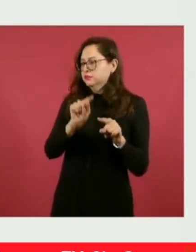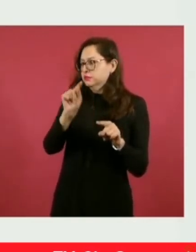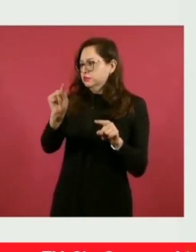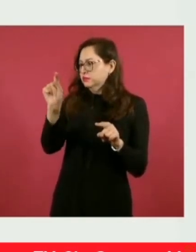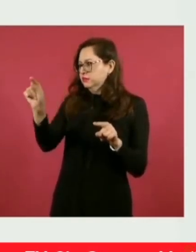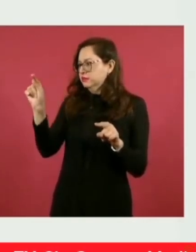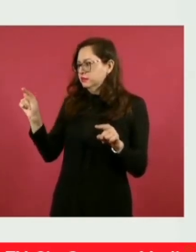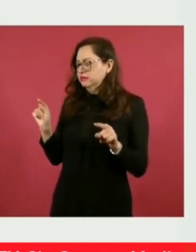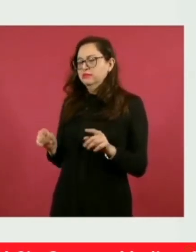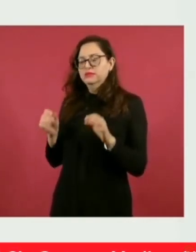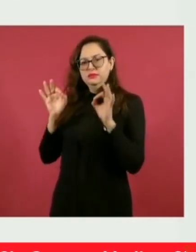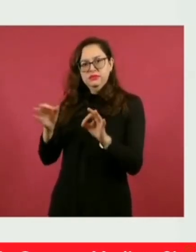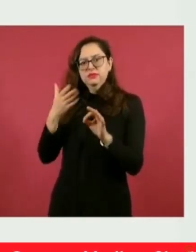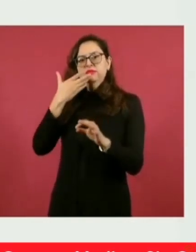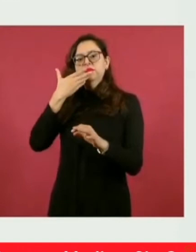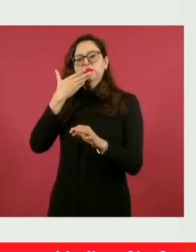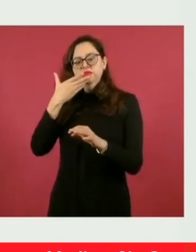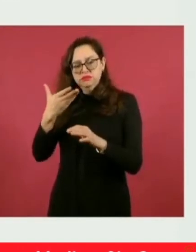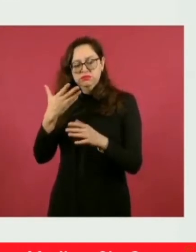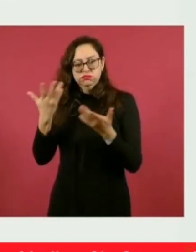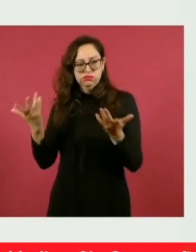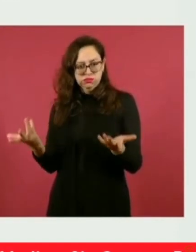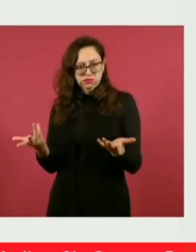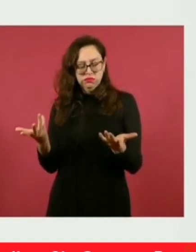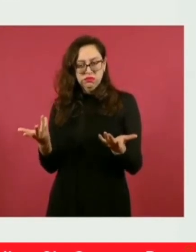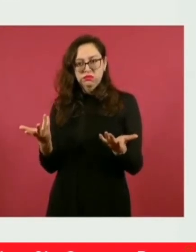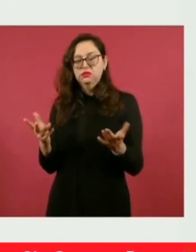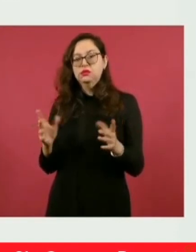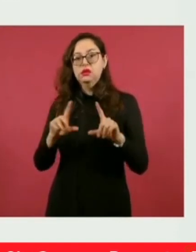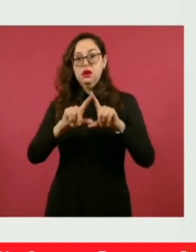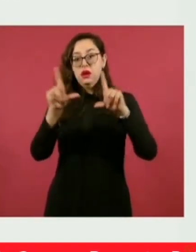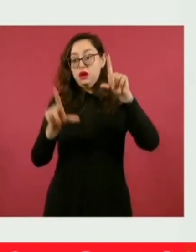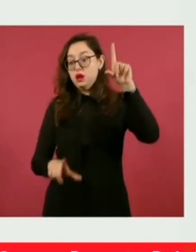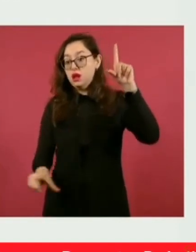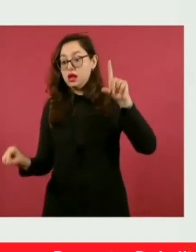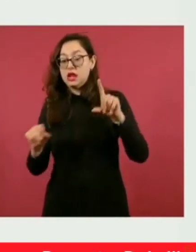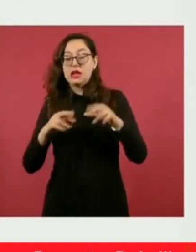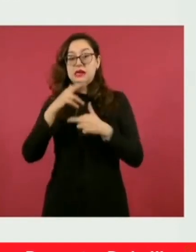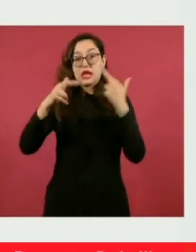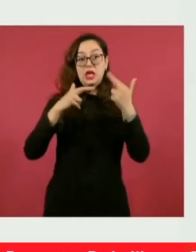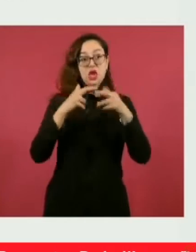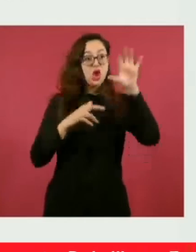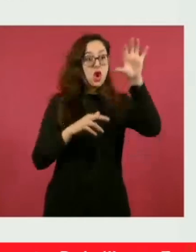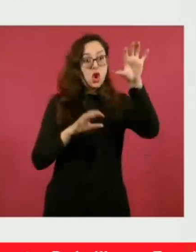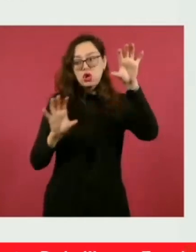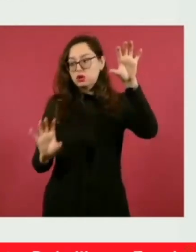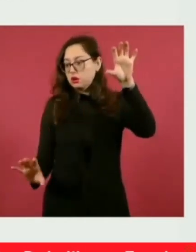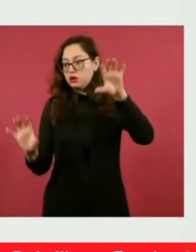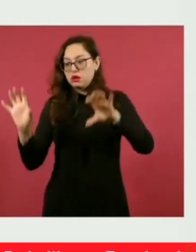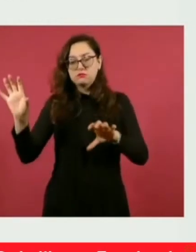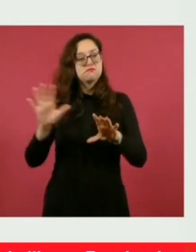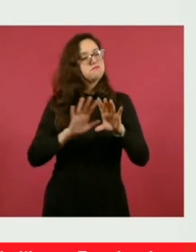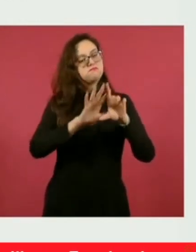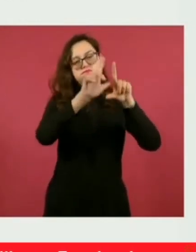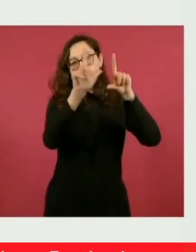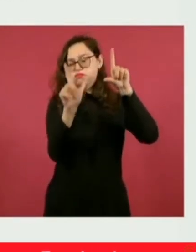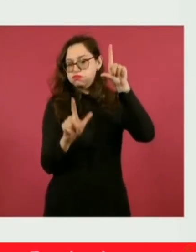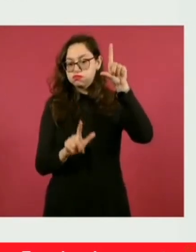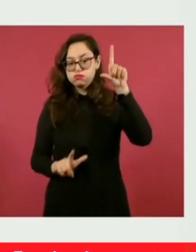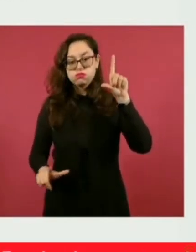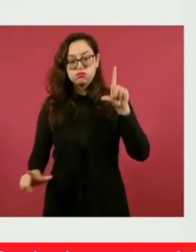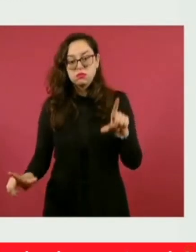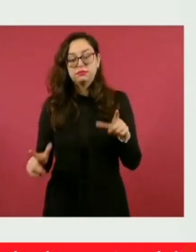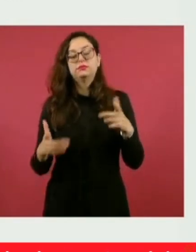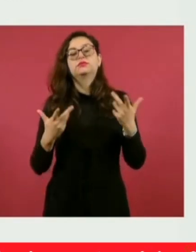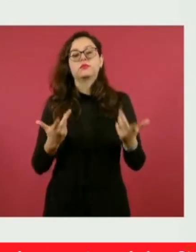en varias partes del país, a lo largo y ancho, no hay pretexto de que sea solo en una región o en un estado. Podemos ver, por ejemplo,